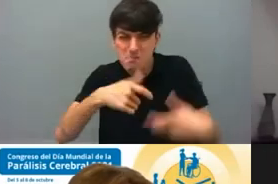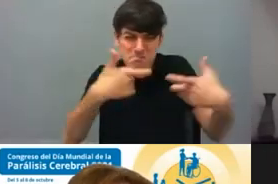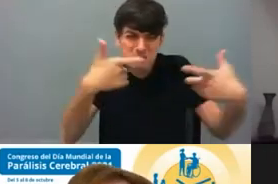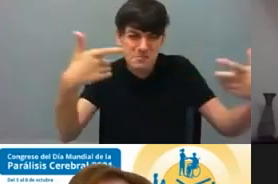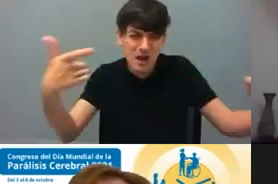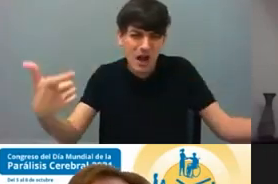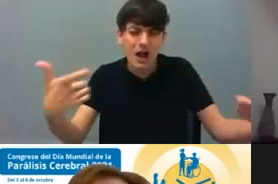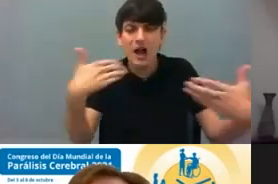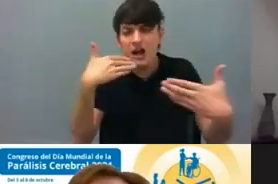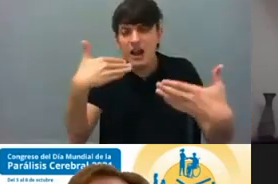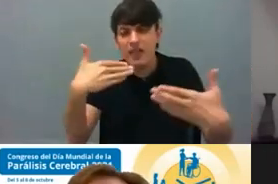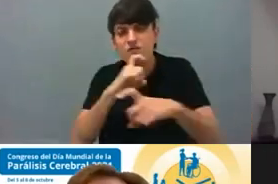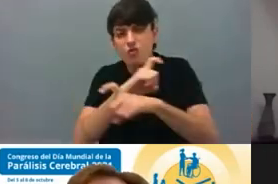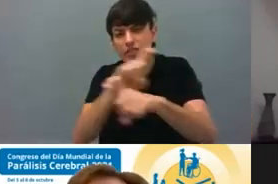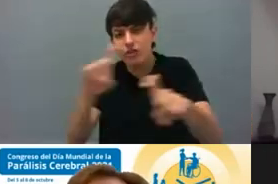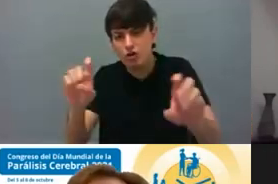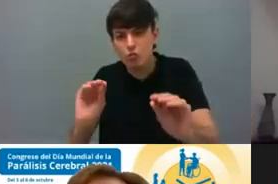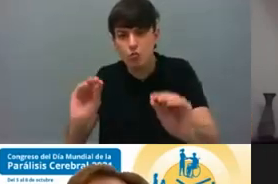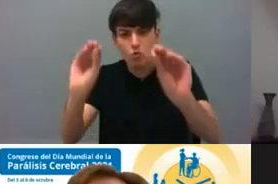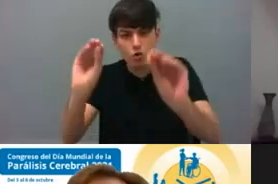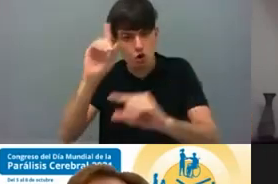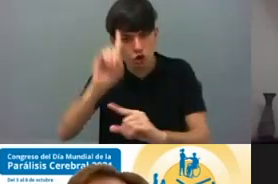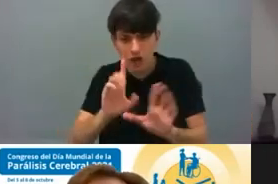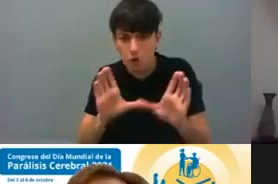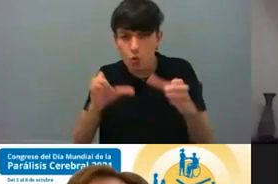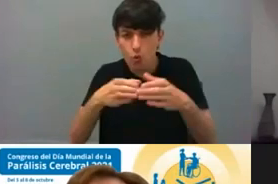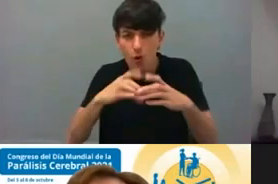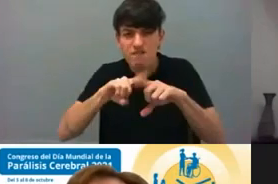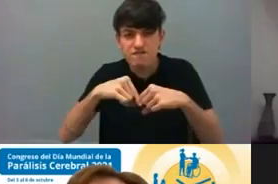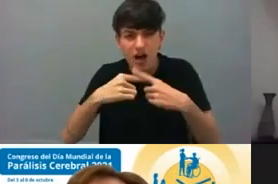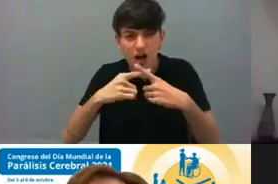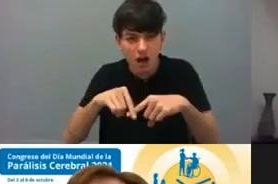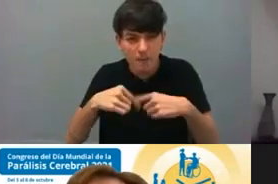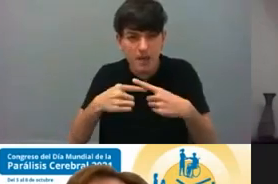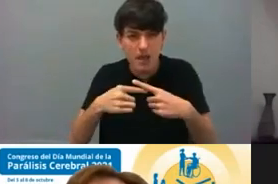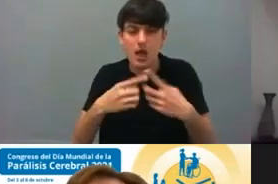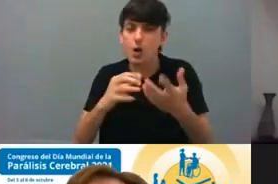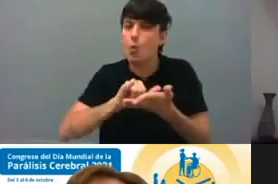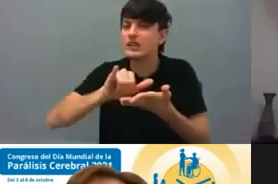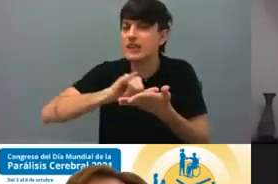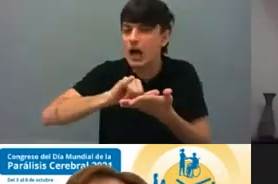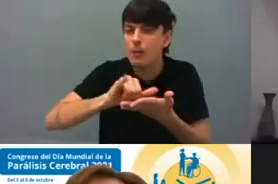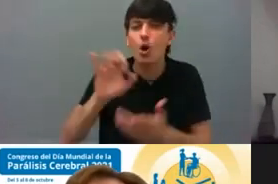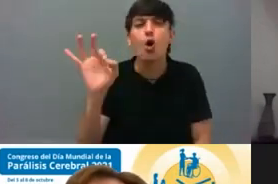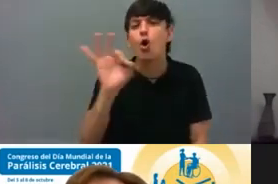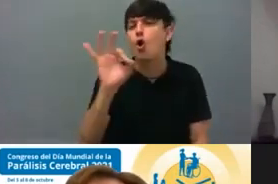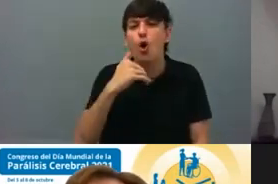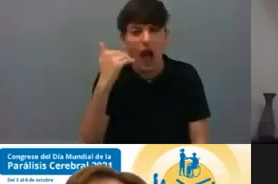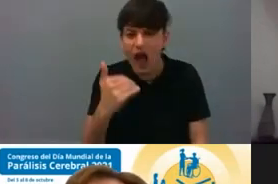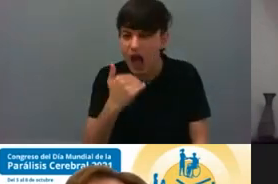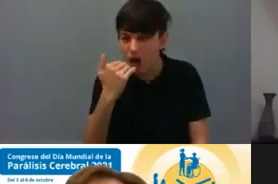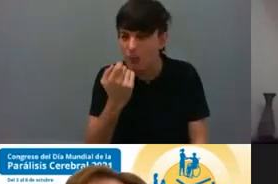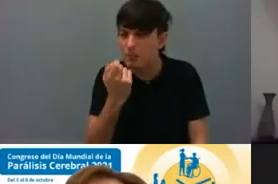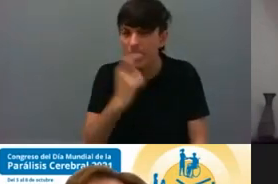su fundación. No sé si tengan grupos de familia de por WhatsApp o algo así, que